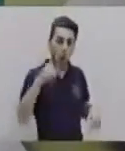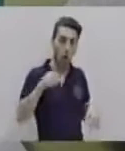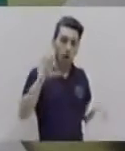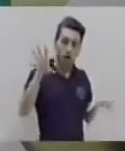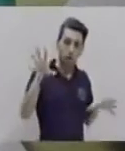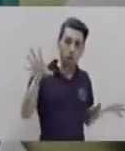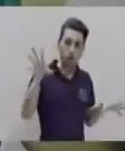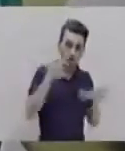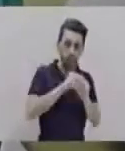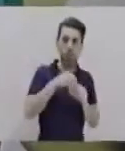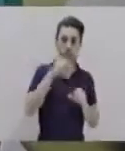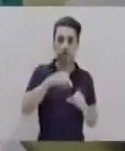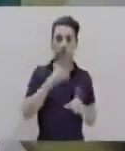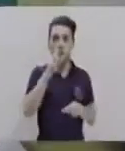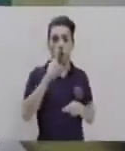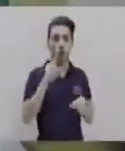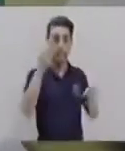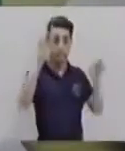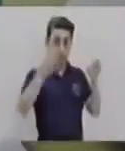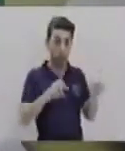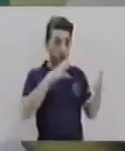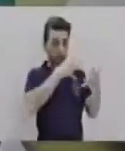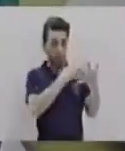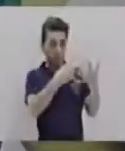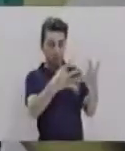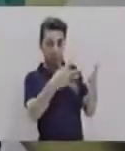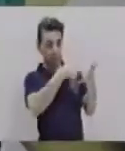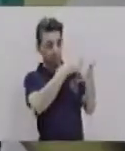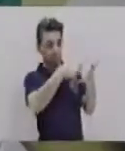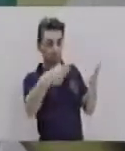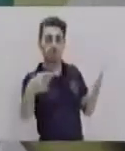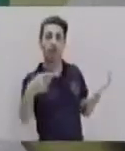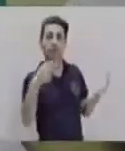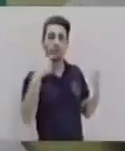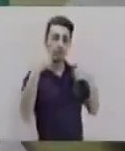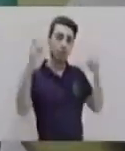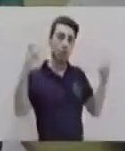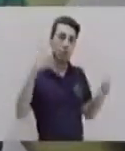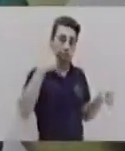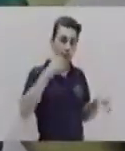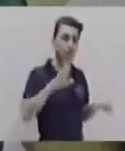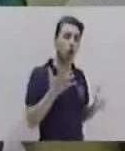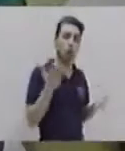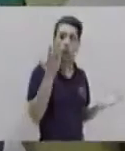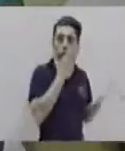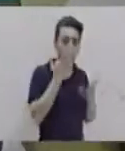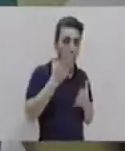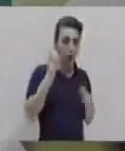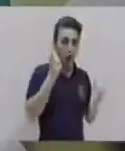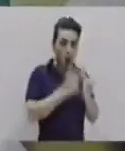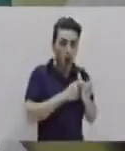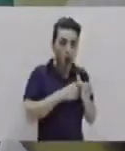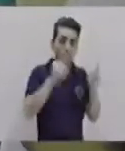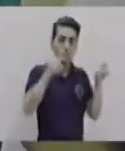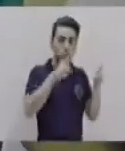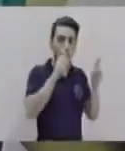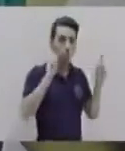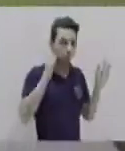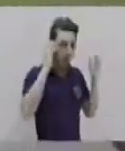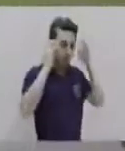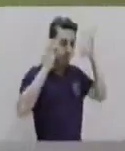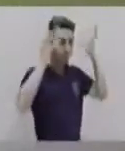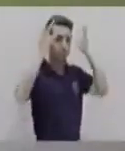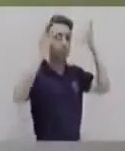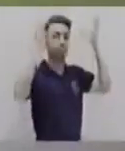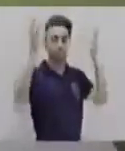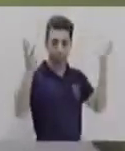ayudar un poco también a esto del estudio, a poder estudiar con música instrumental para poder activar nuestros